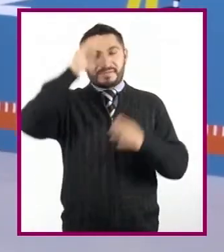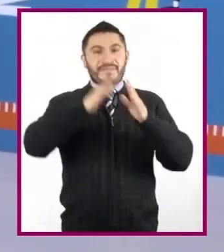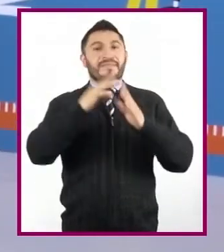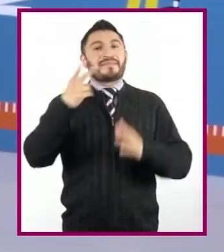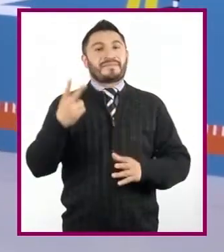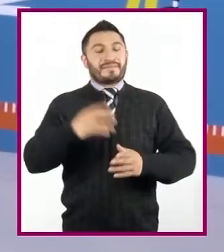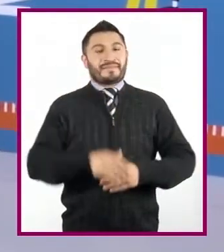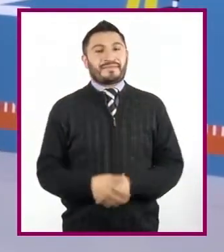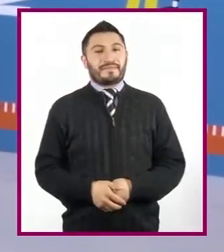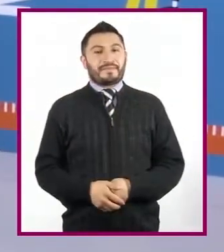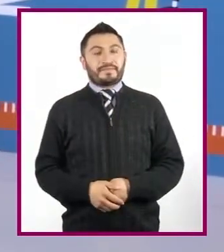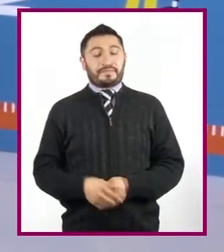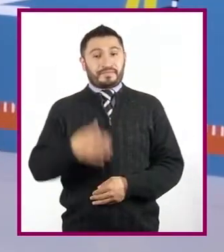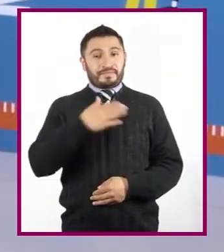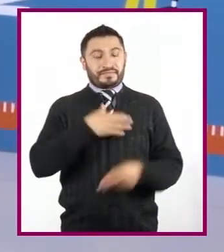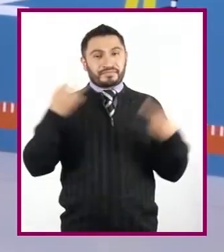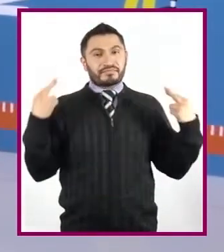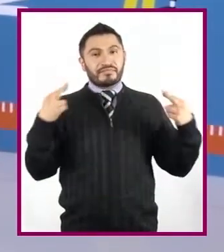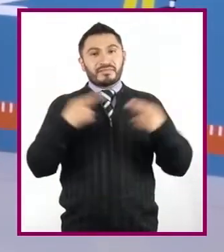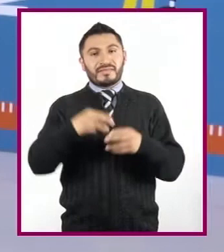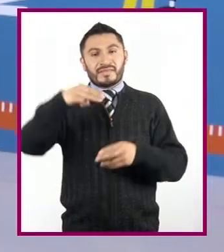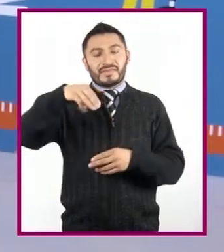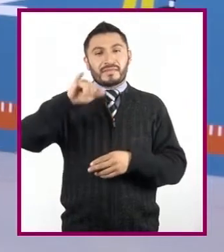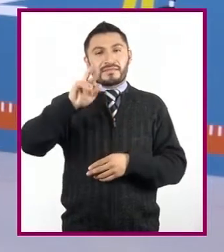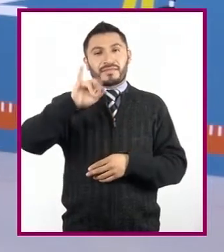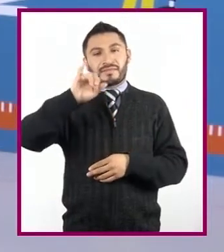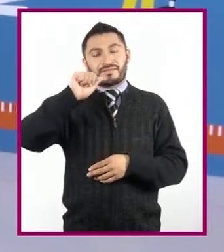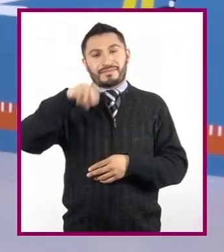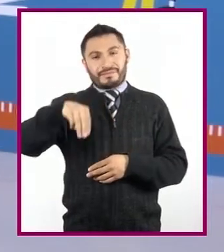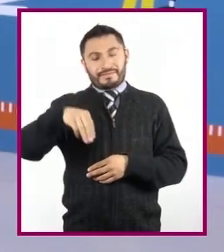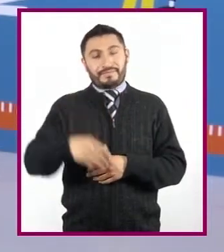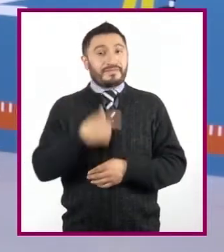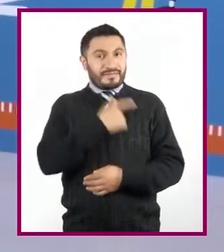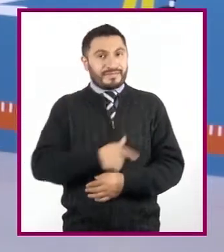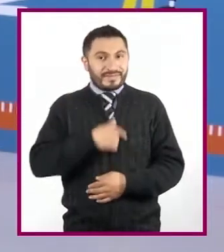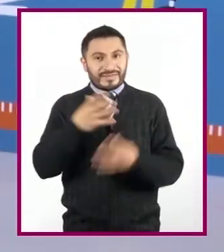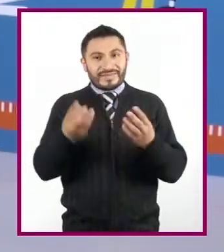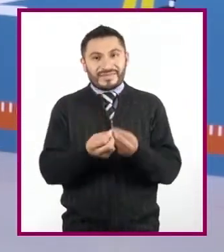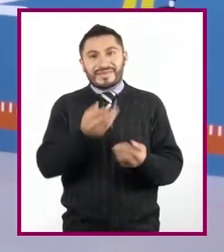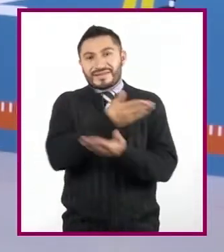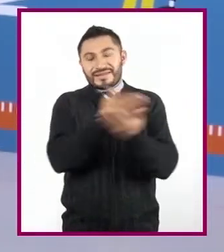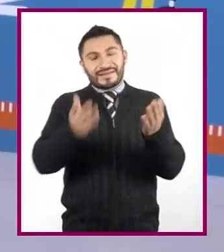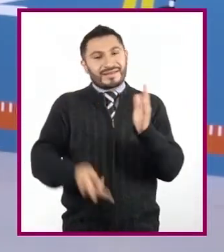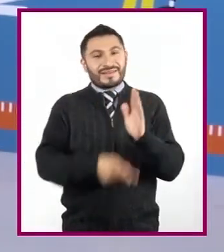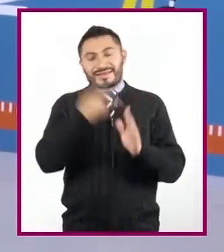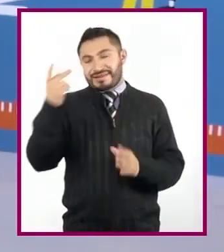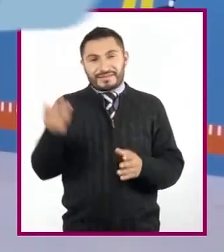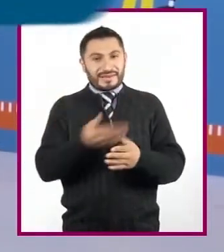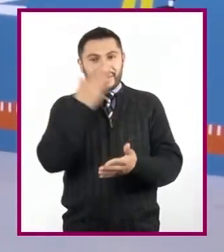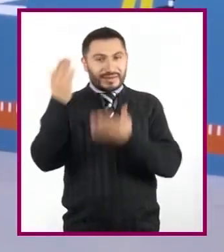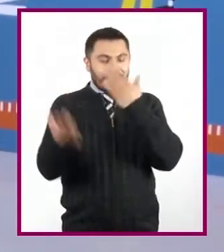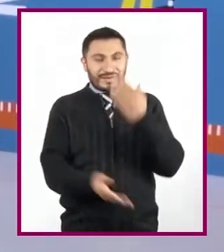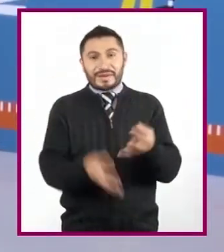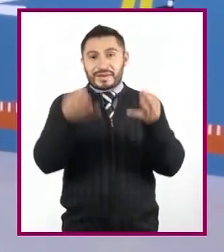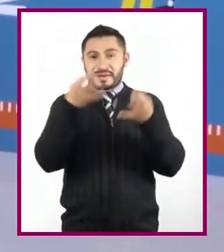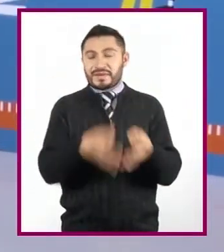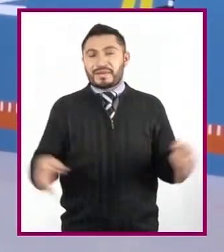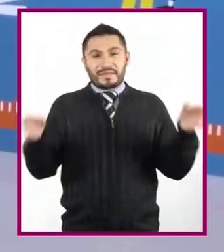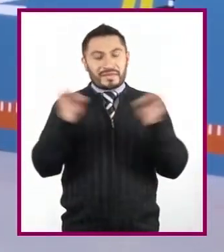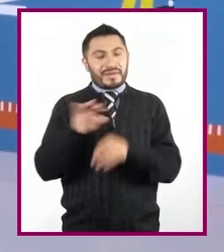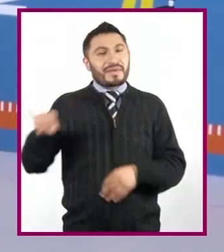2. Soy la maestra Miriam Villegas. Es un gusto estar con ustedes para estudiar otro útil e interesante